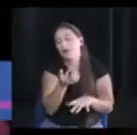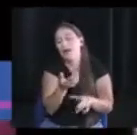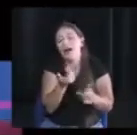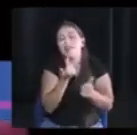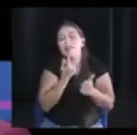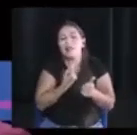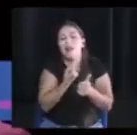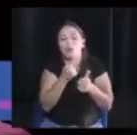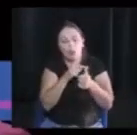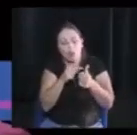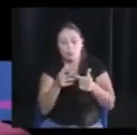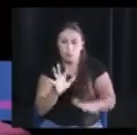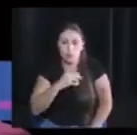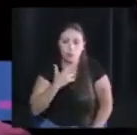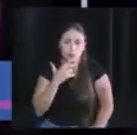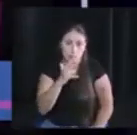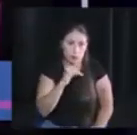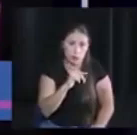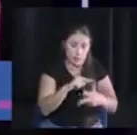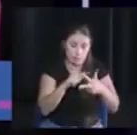premisas. Tres.